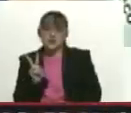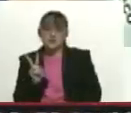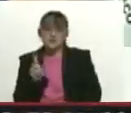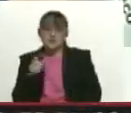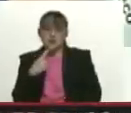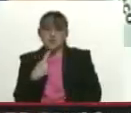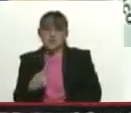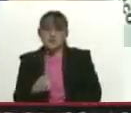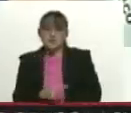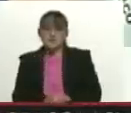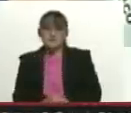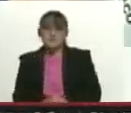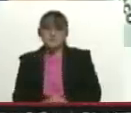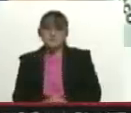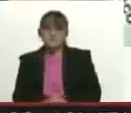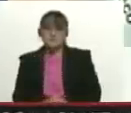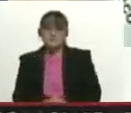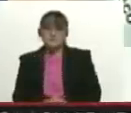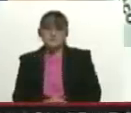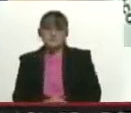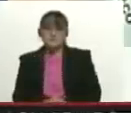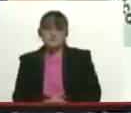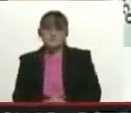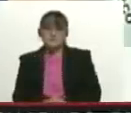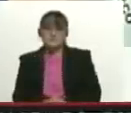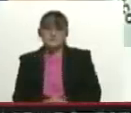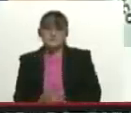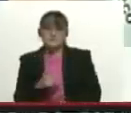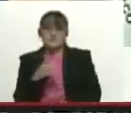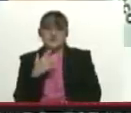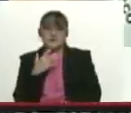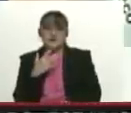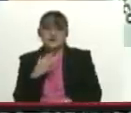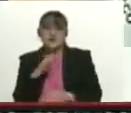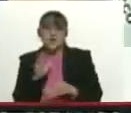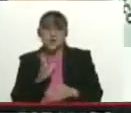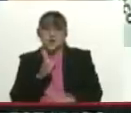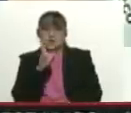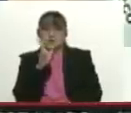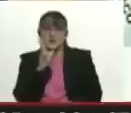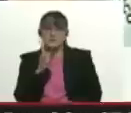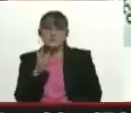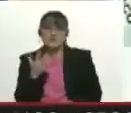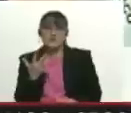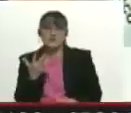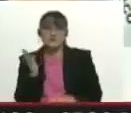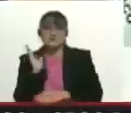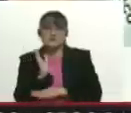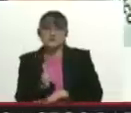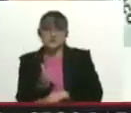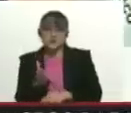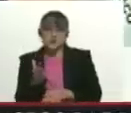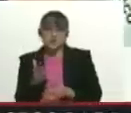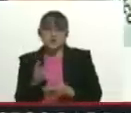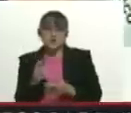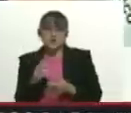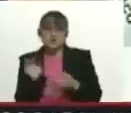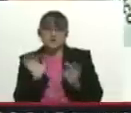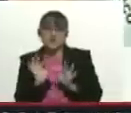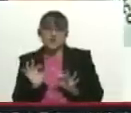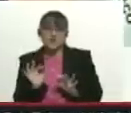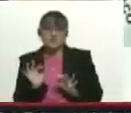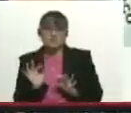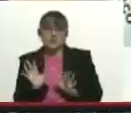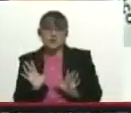dijo. Ir con una crisis de tal magnitud, llevando las sanciones a un nivel extremo, que